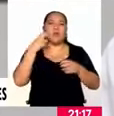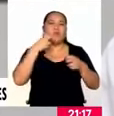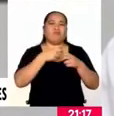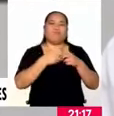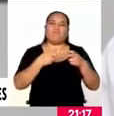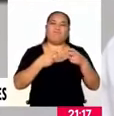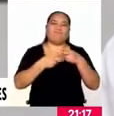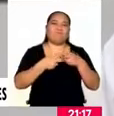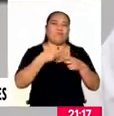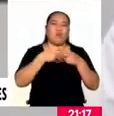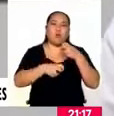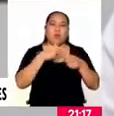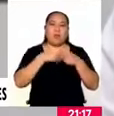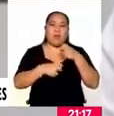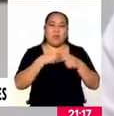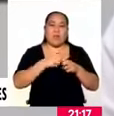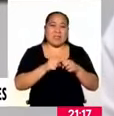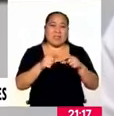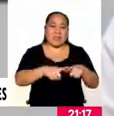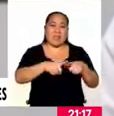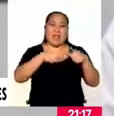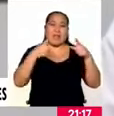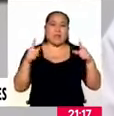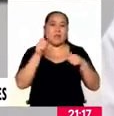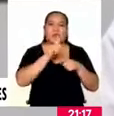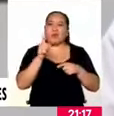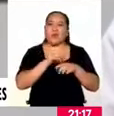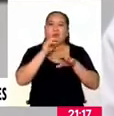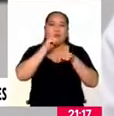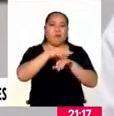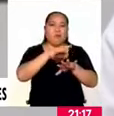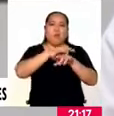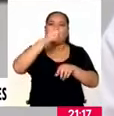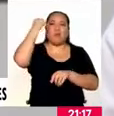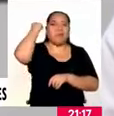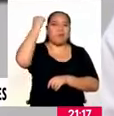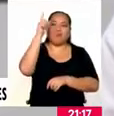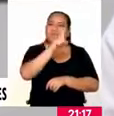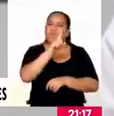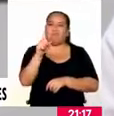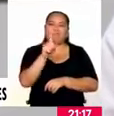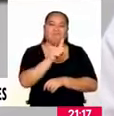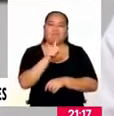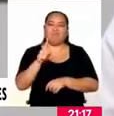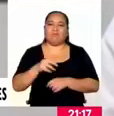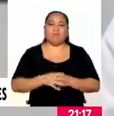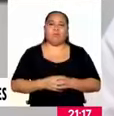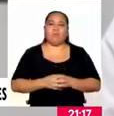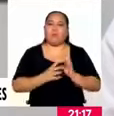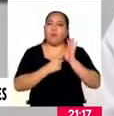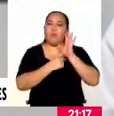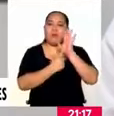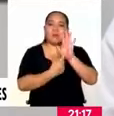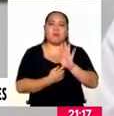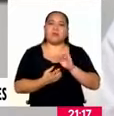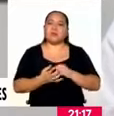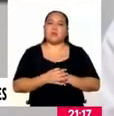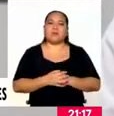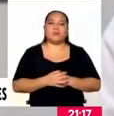violentas no pueden ser considerados como manifestaciones de protesta. Asimismo,